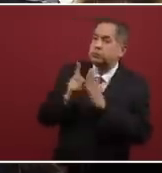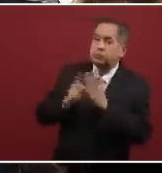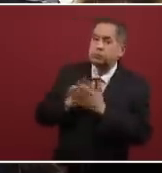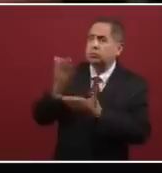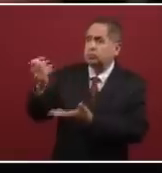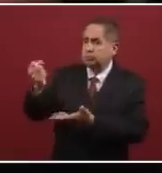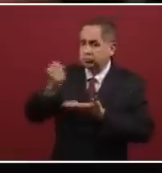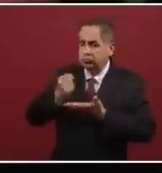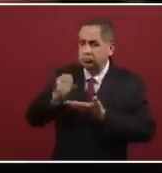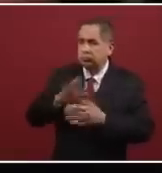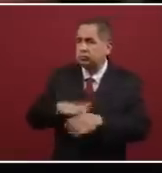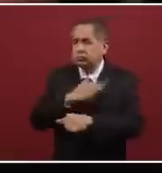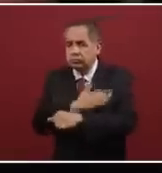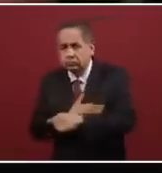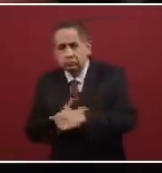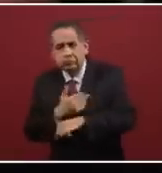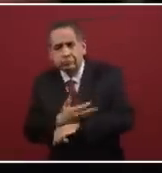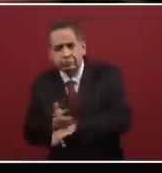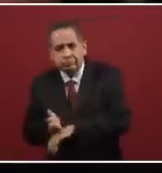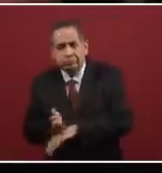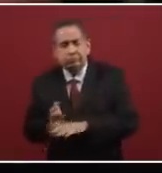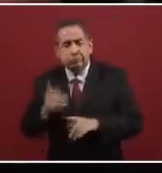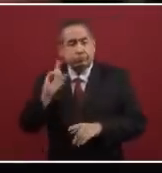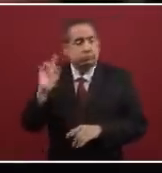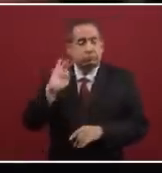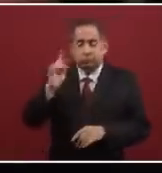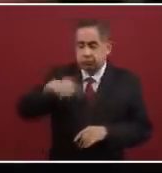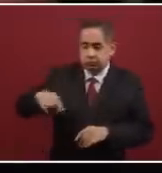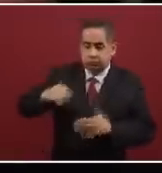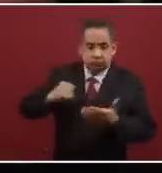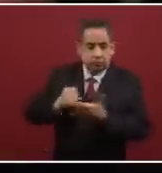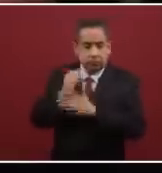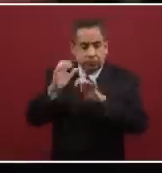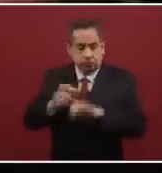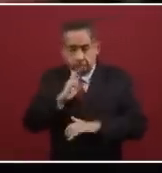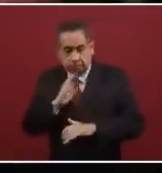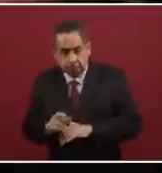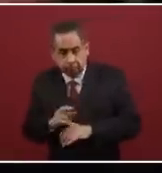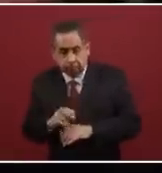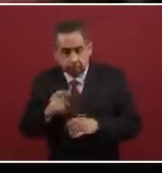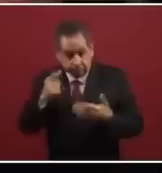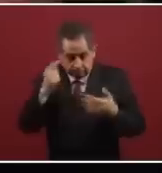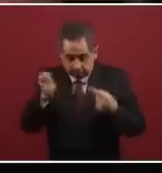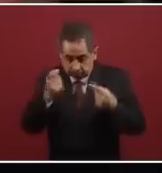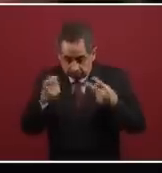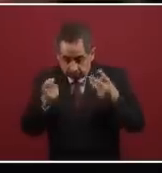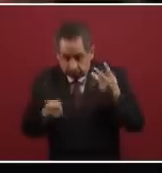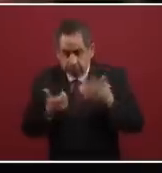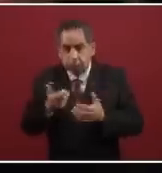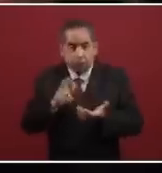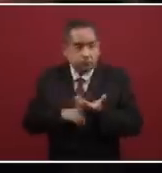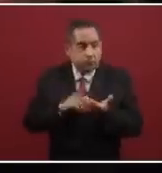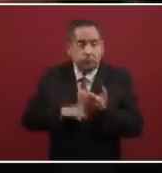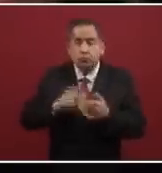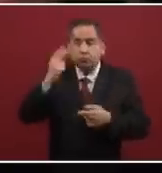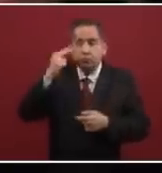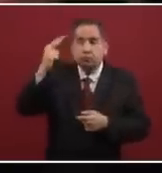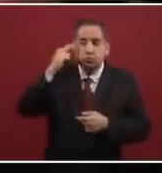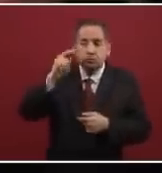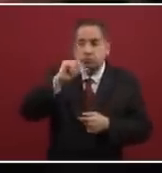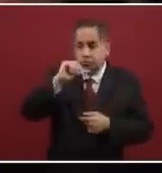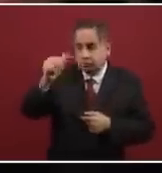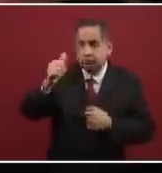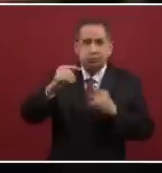a destiempo para que en lugar de que haya un dictamen que permita verificar los costos de los viajes a campamentos y